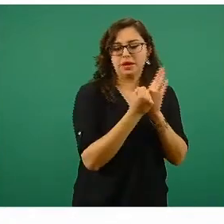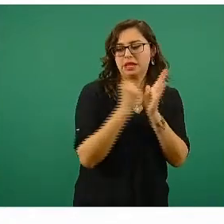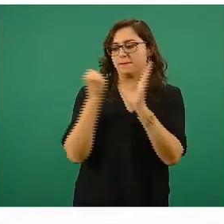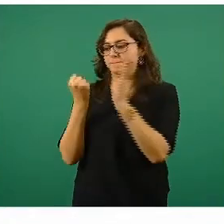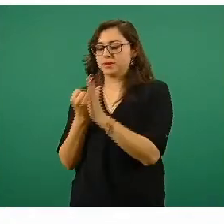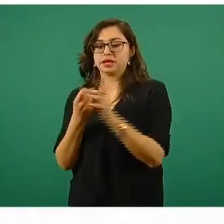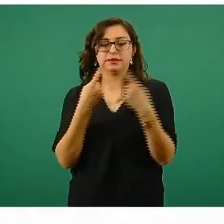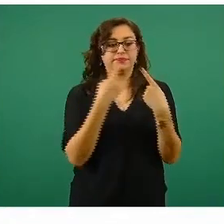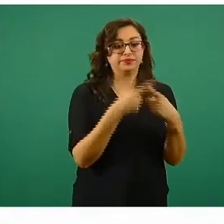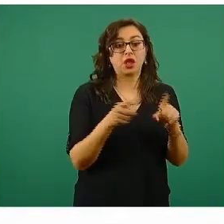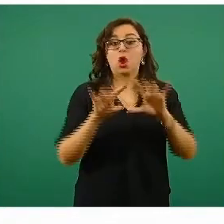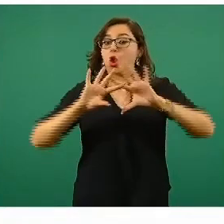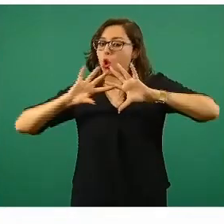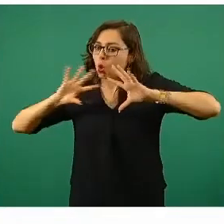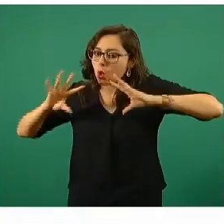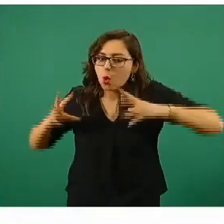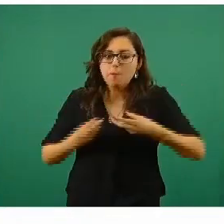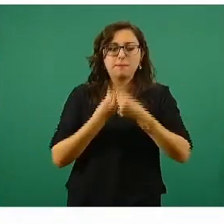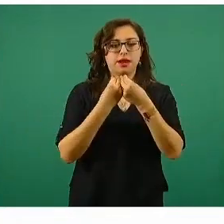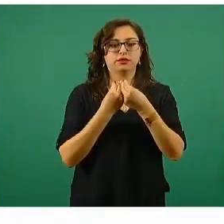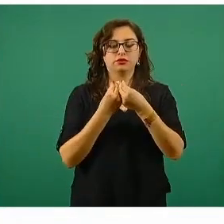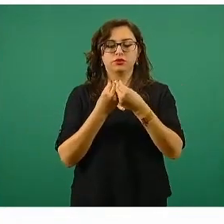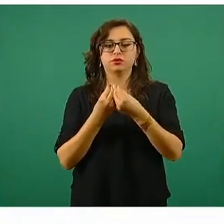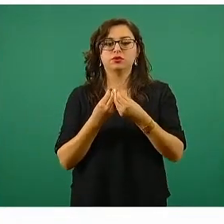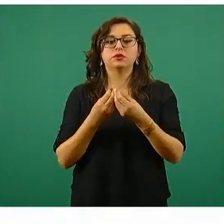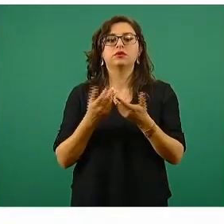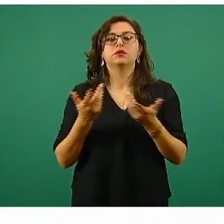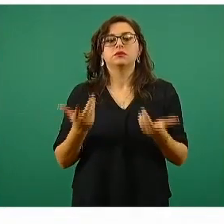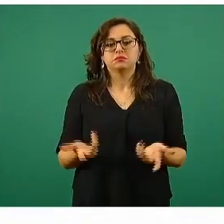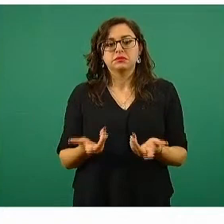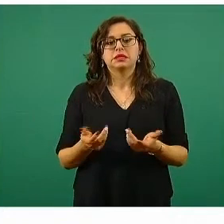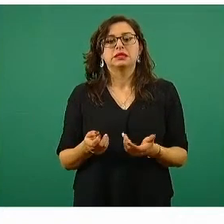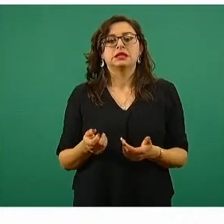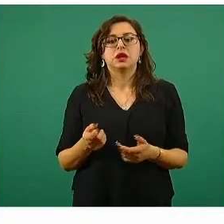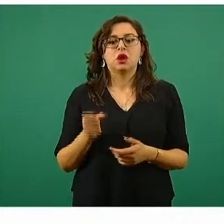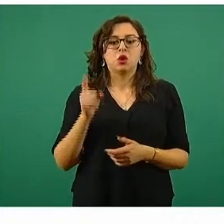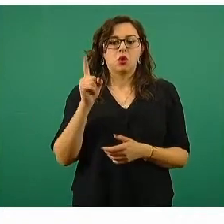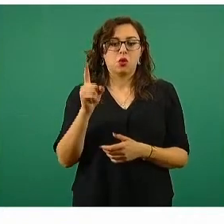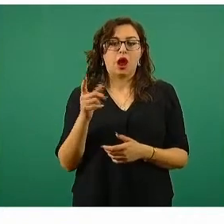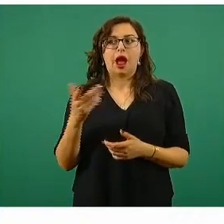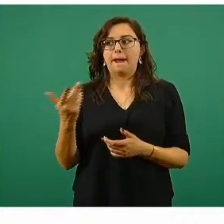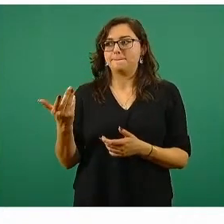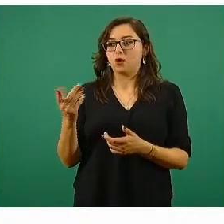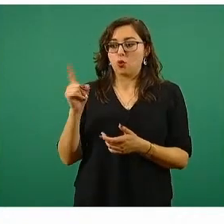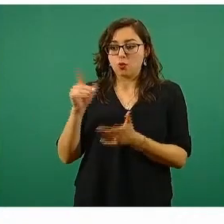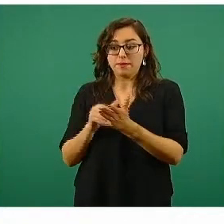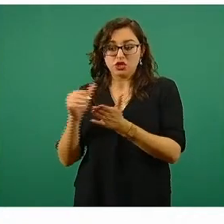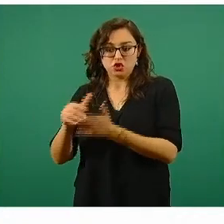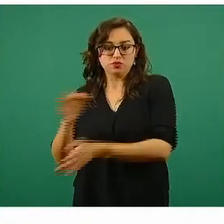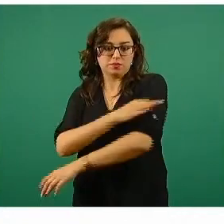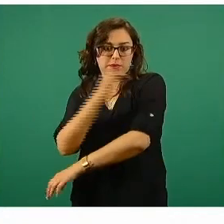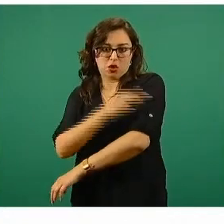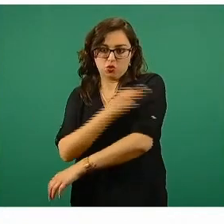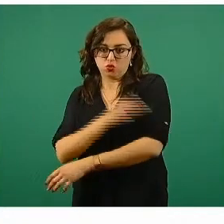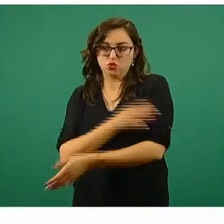efecto de todas las dosis que se han aplicado hasta el momento, veíamos más de 1.300.000 dosis,